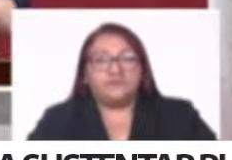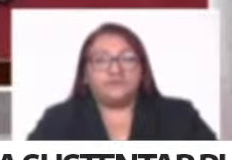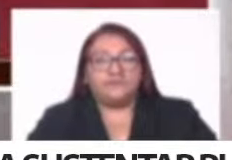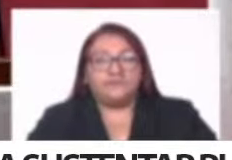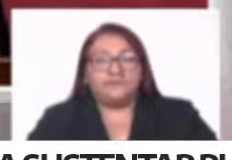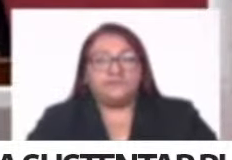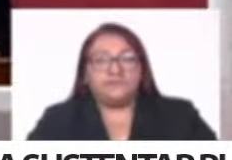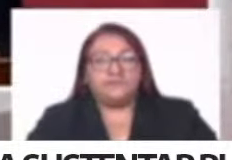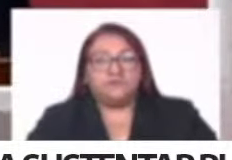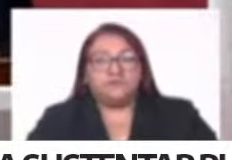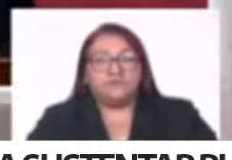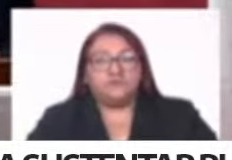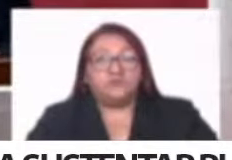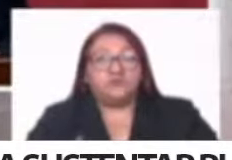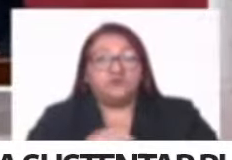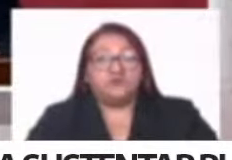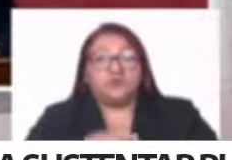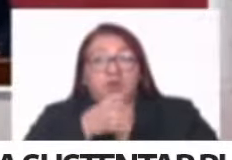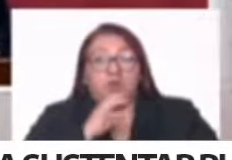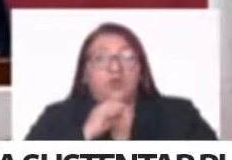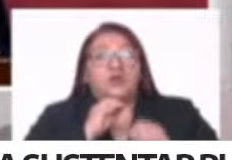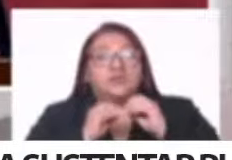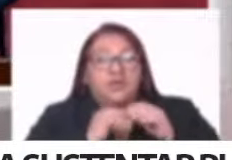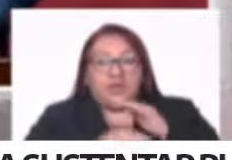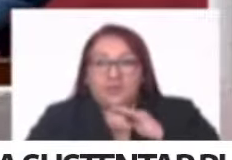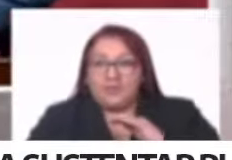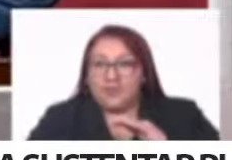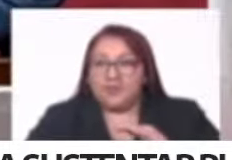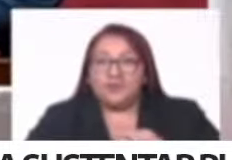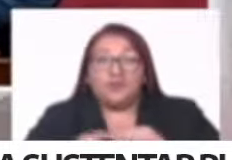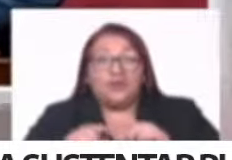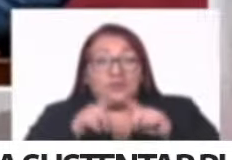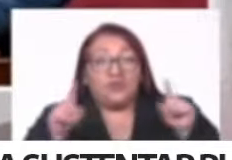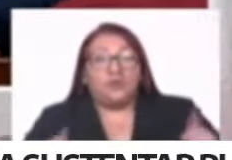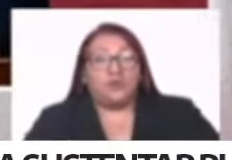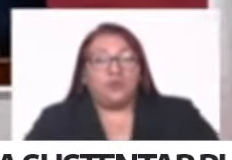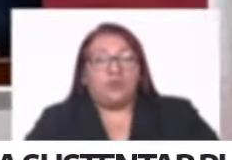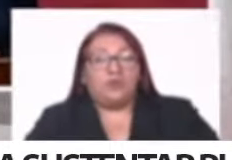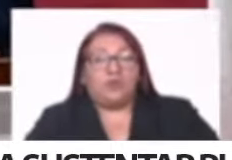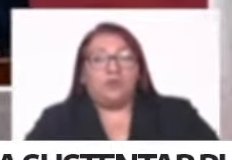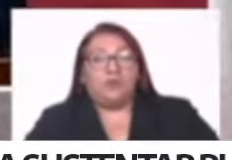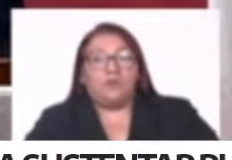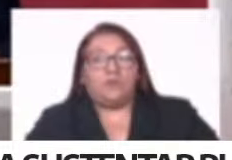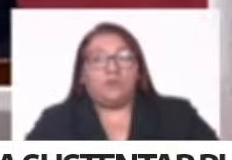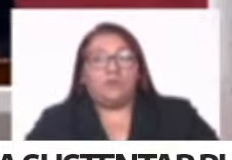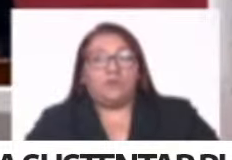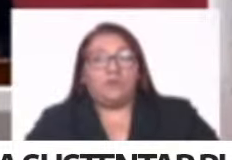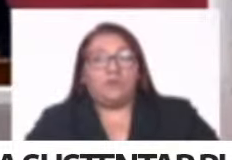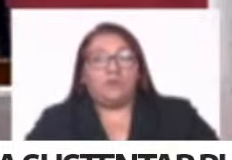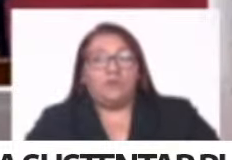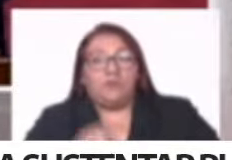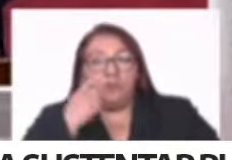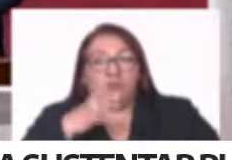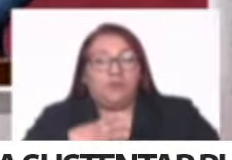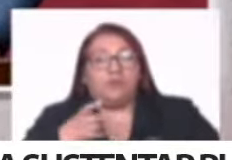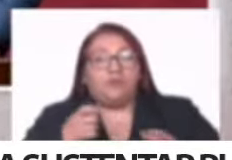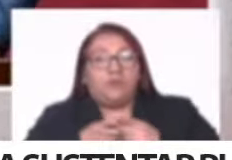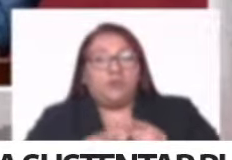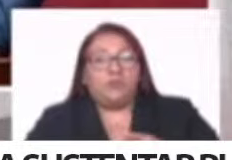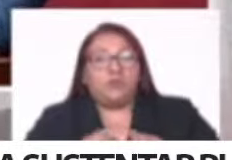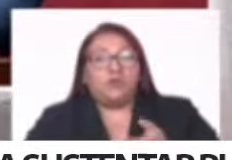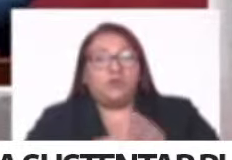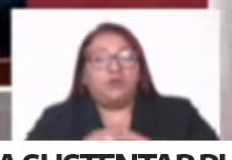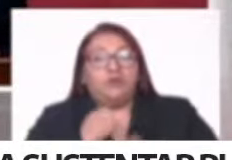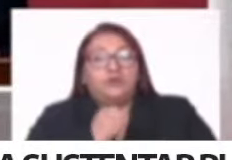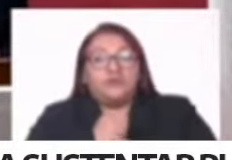En lo que respecta al agua y saneamiento, este cuadro, como lo pueden apreciar, señores congresistas,